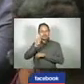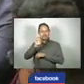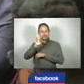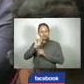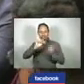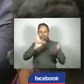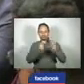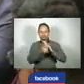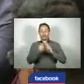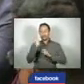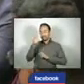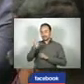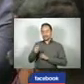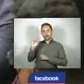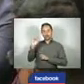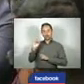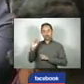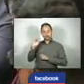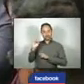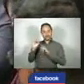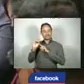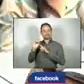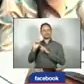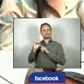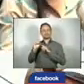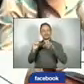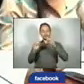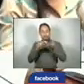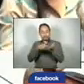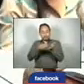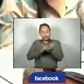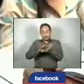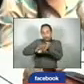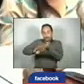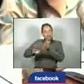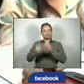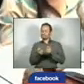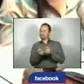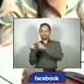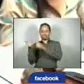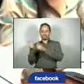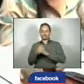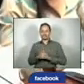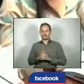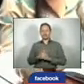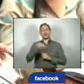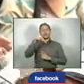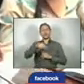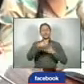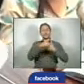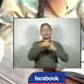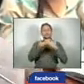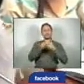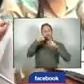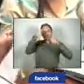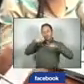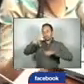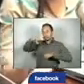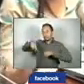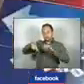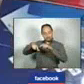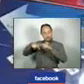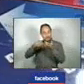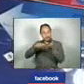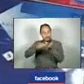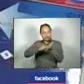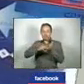aprobado el mes de octubre que eliminaba todo cobro de membresías y por sobregiro. Ahora los diputados avalaron que el cobro de membresía